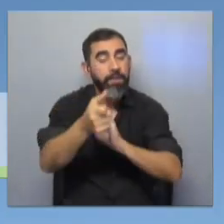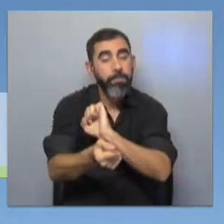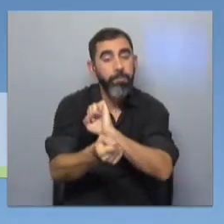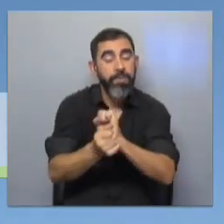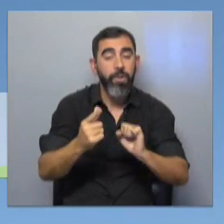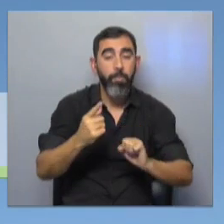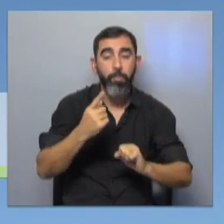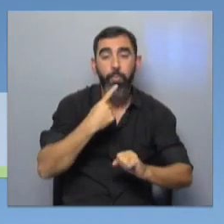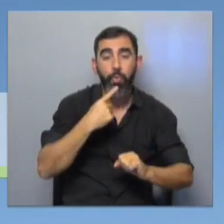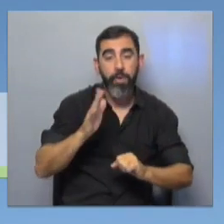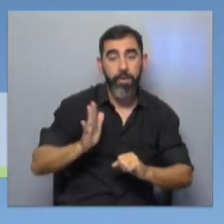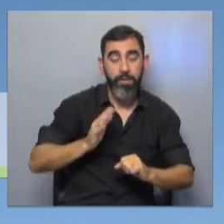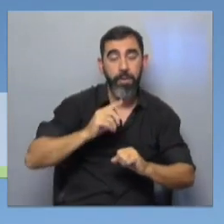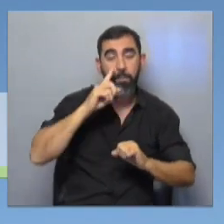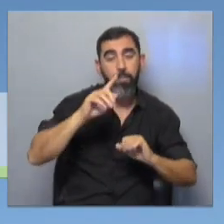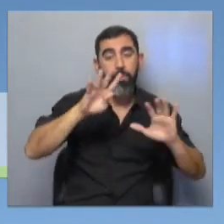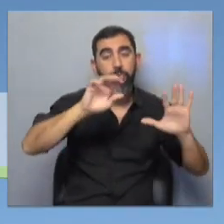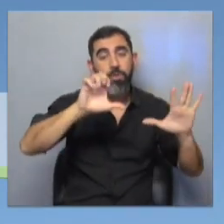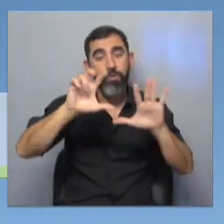entre 1968 y